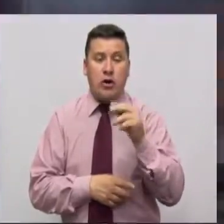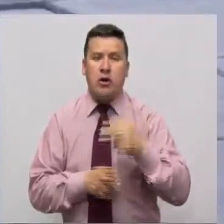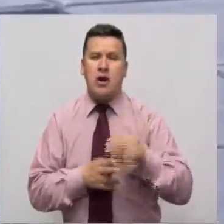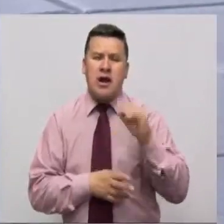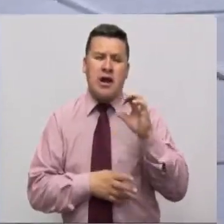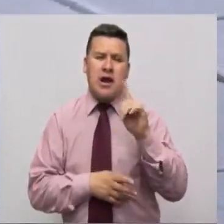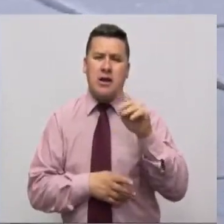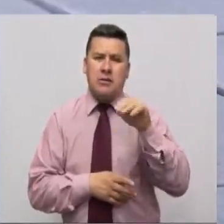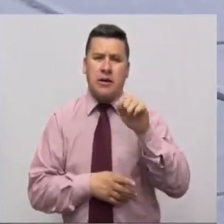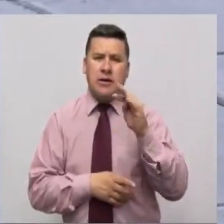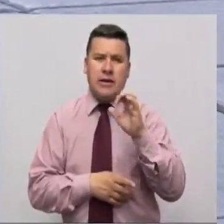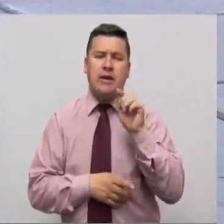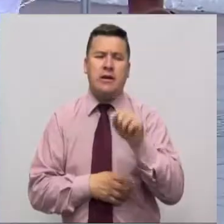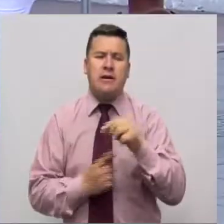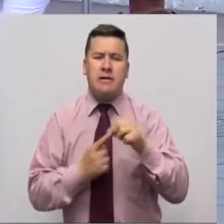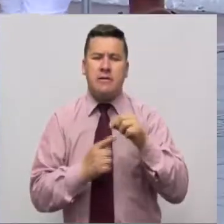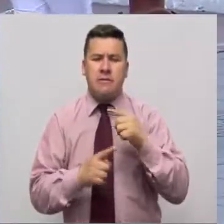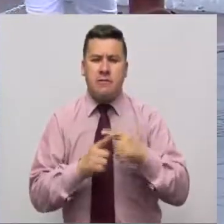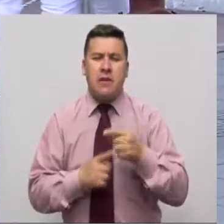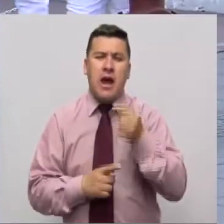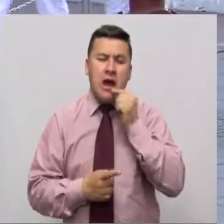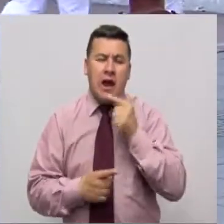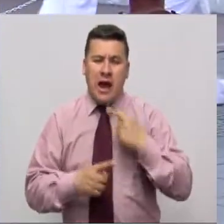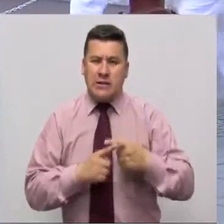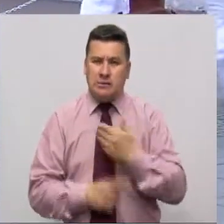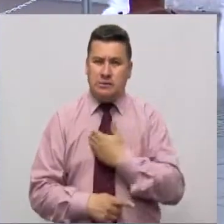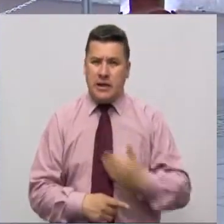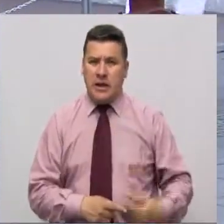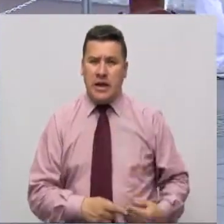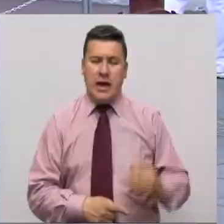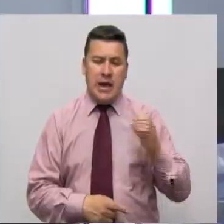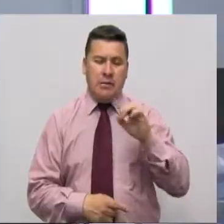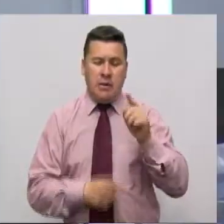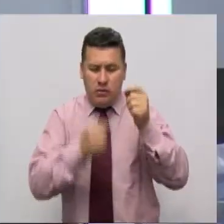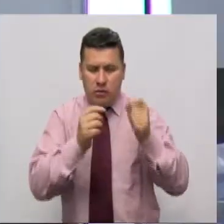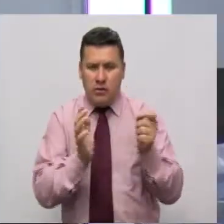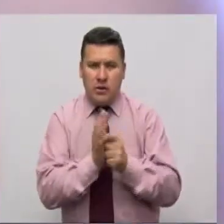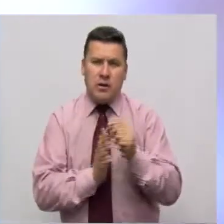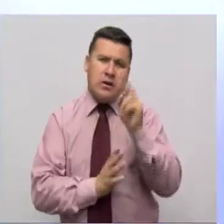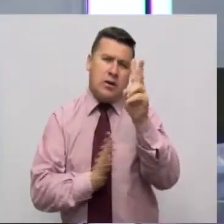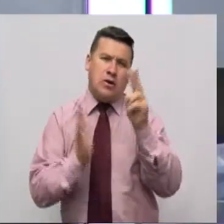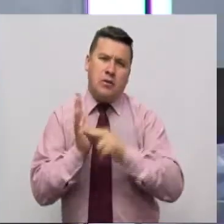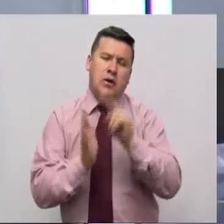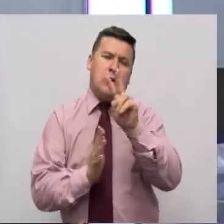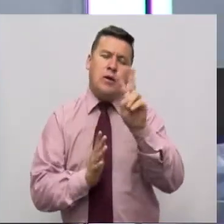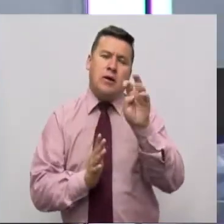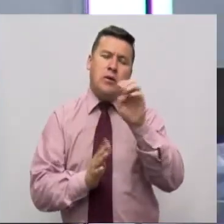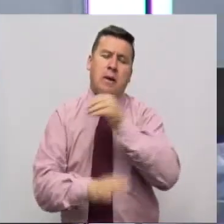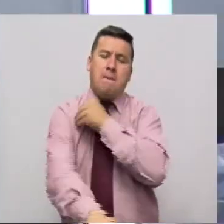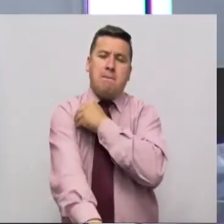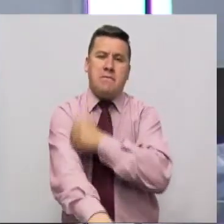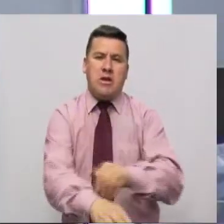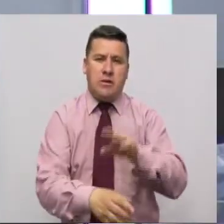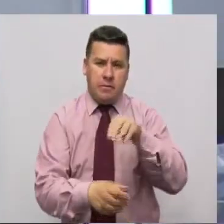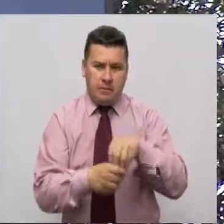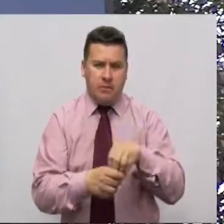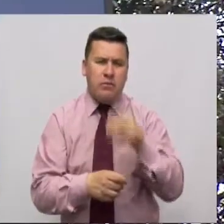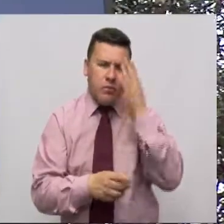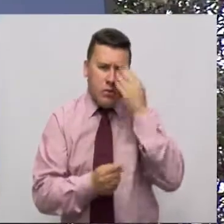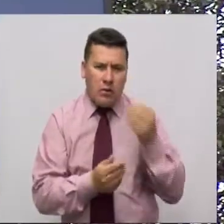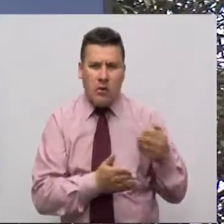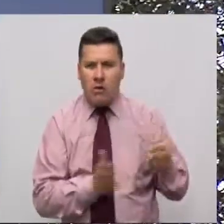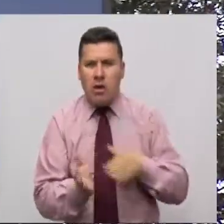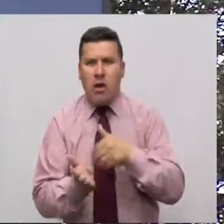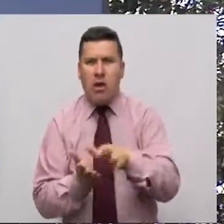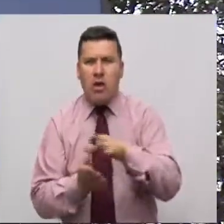Correa y Carlos Andrés Mantilla, expresidentes de Cafesalud EPS, por un valor de 2.029 millones de pesos por